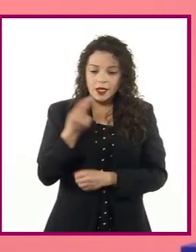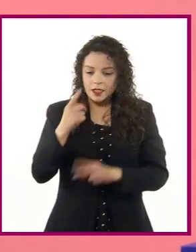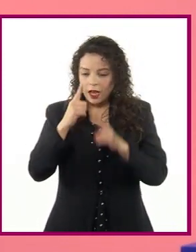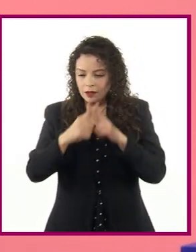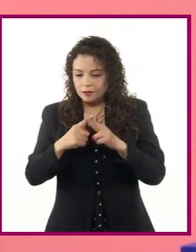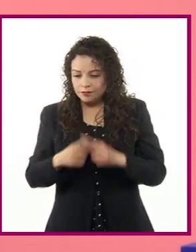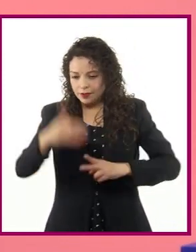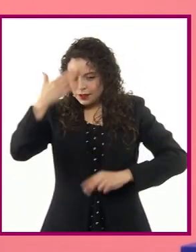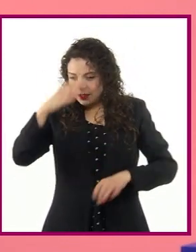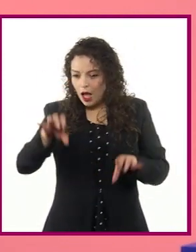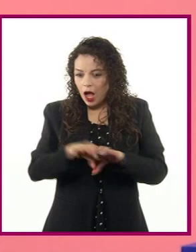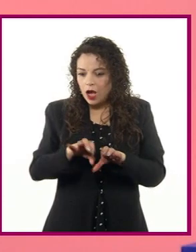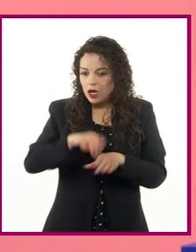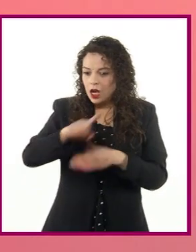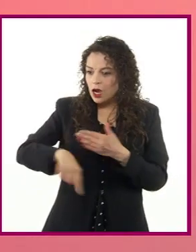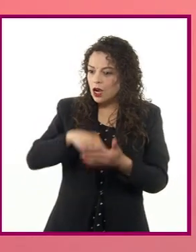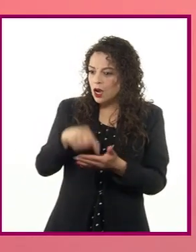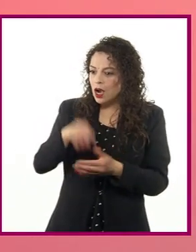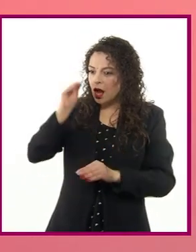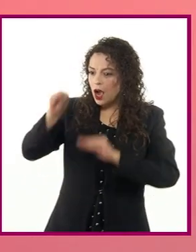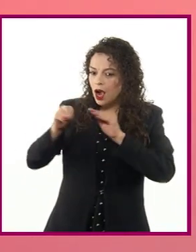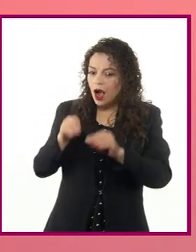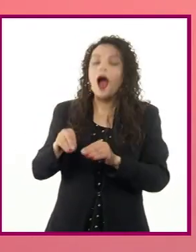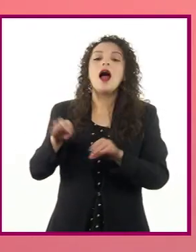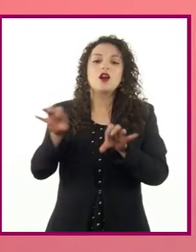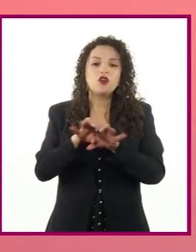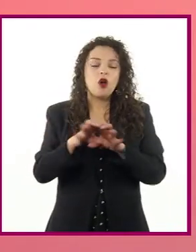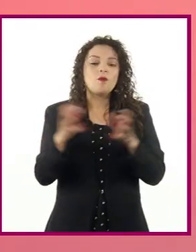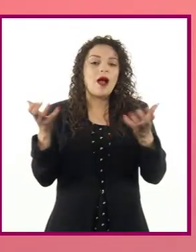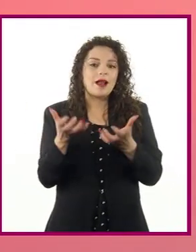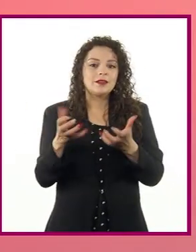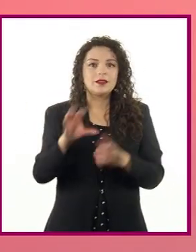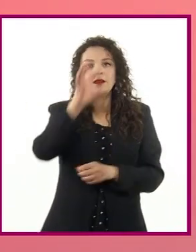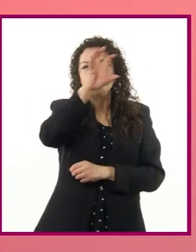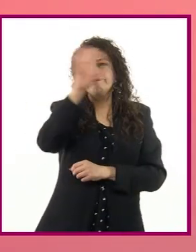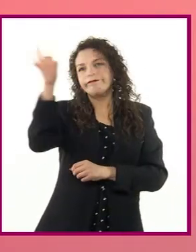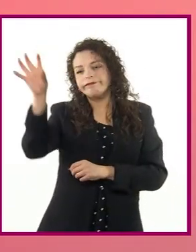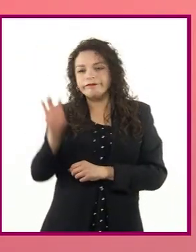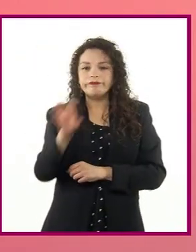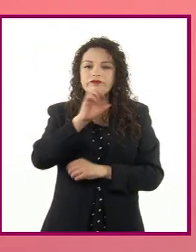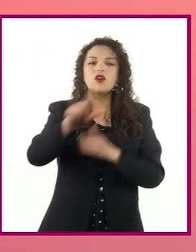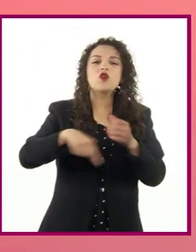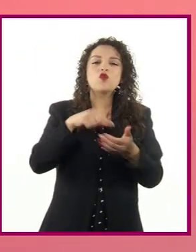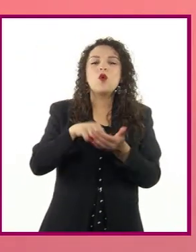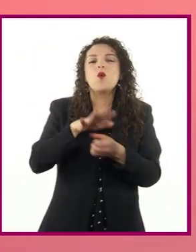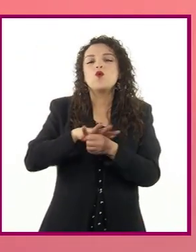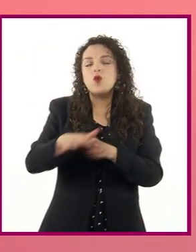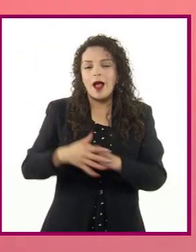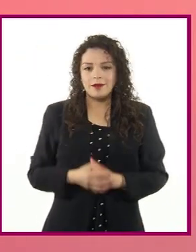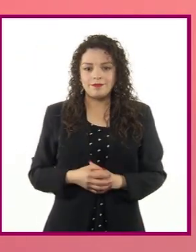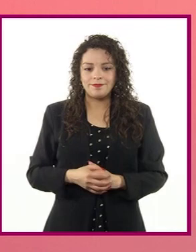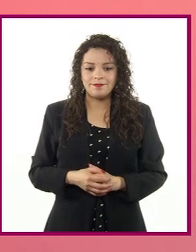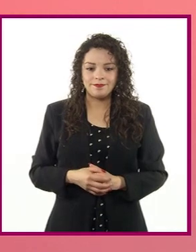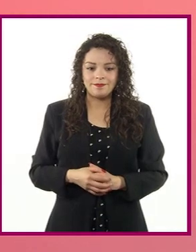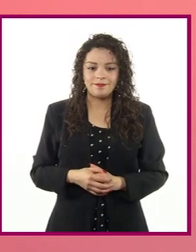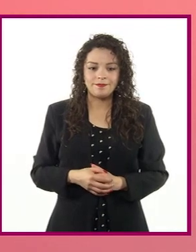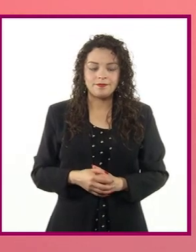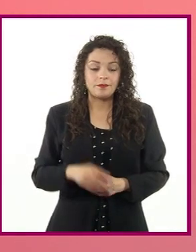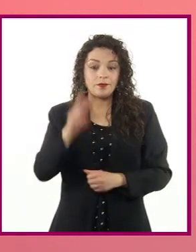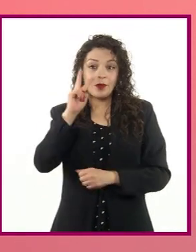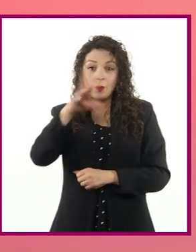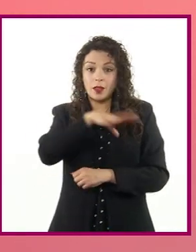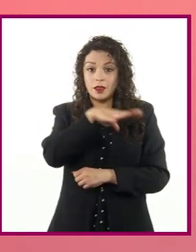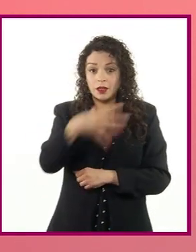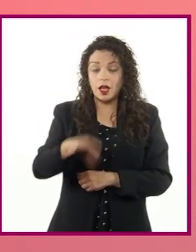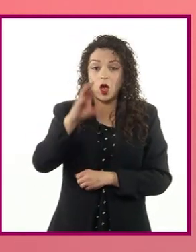espacio en el que se trabajará. Por ejemplo, los encuadres, si son una vista general o un encuadre a